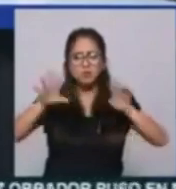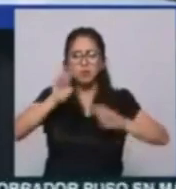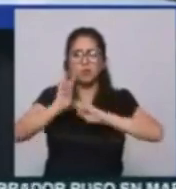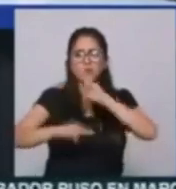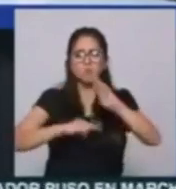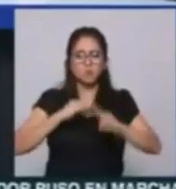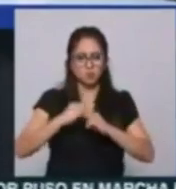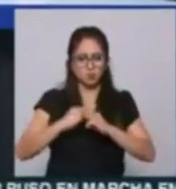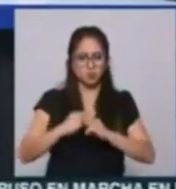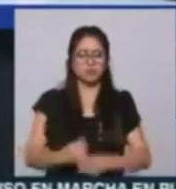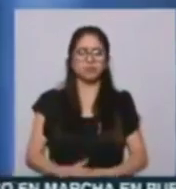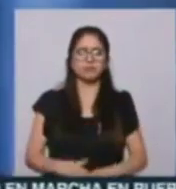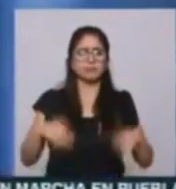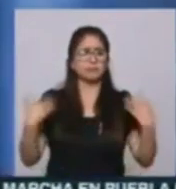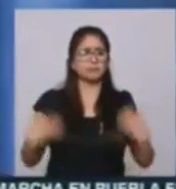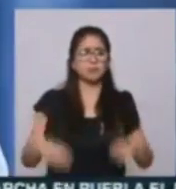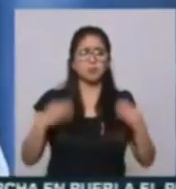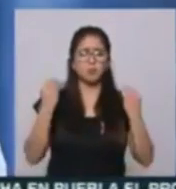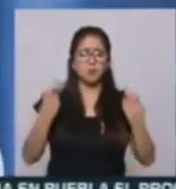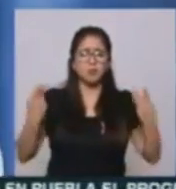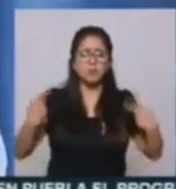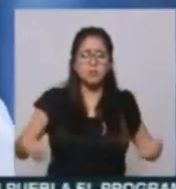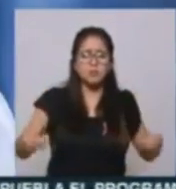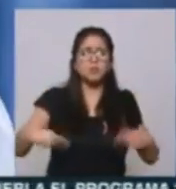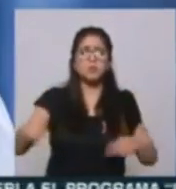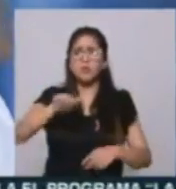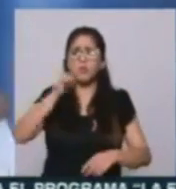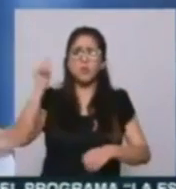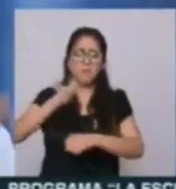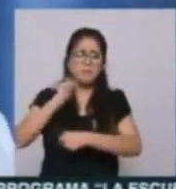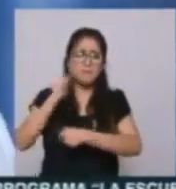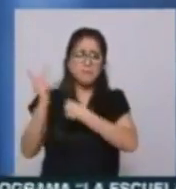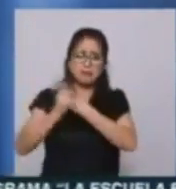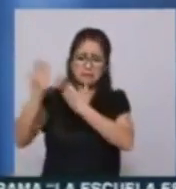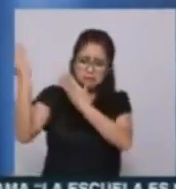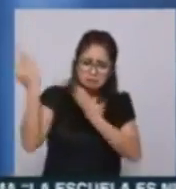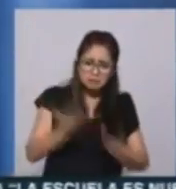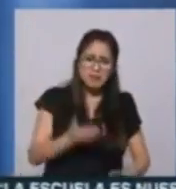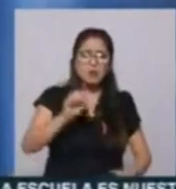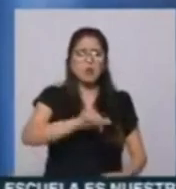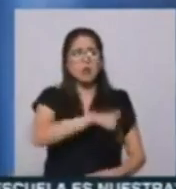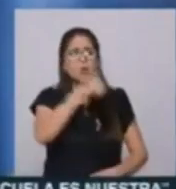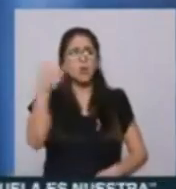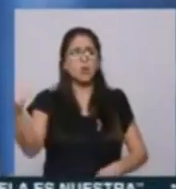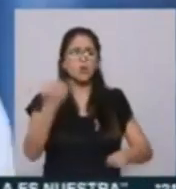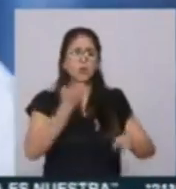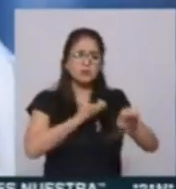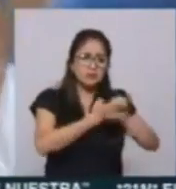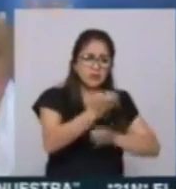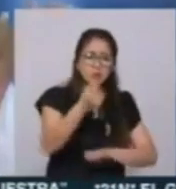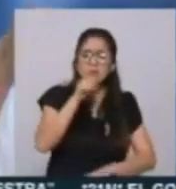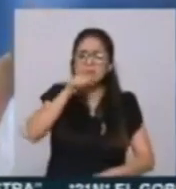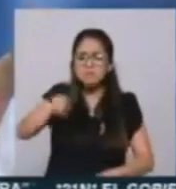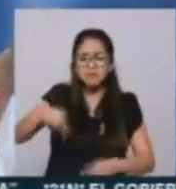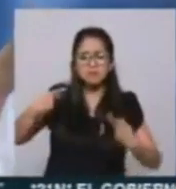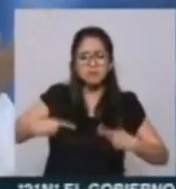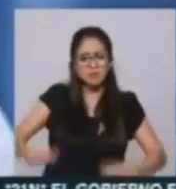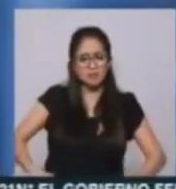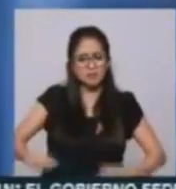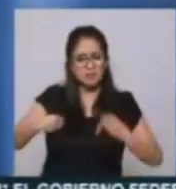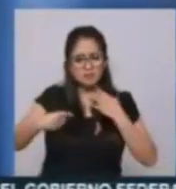Porque llega infinidad de personas extranjeros, de otros estados, xochimilcas también, de las